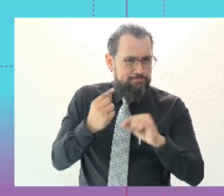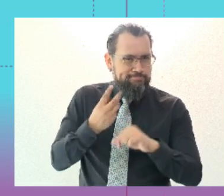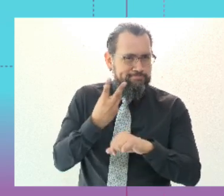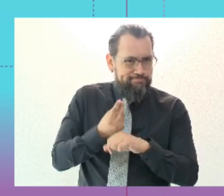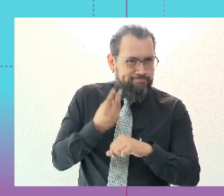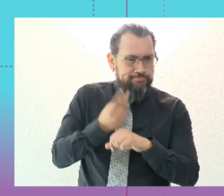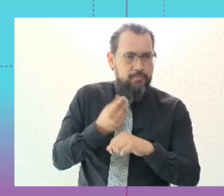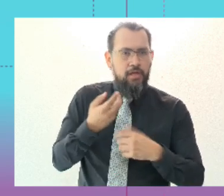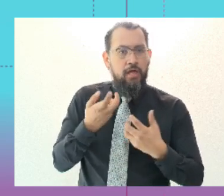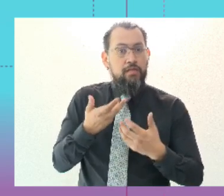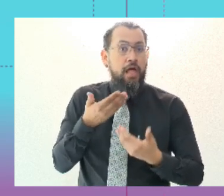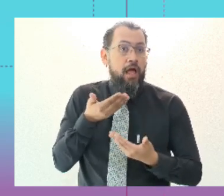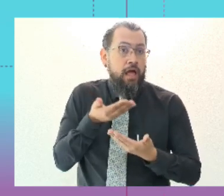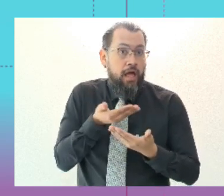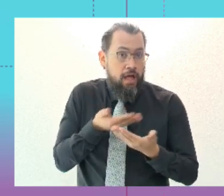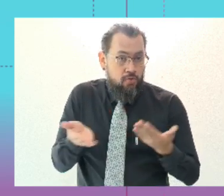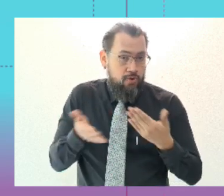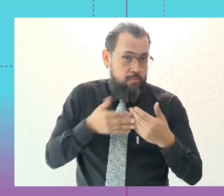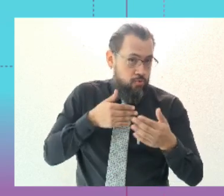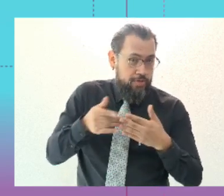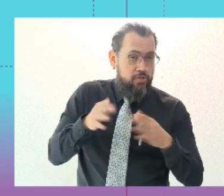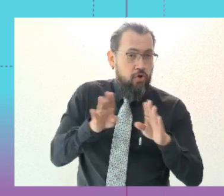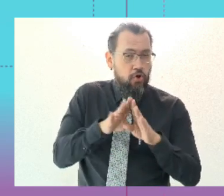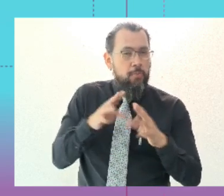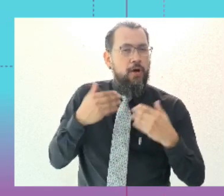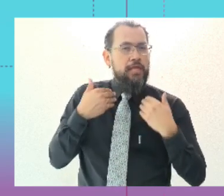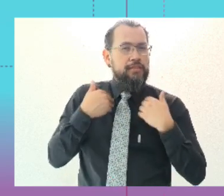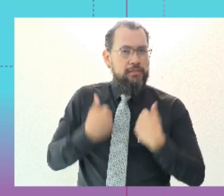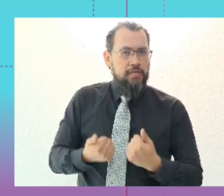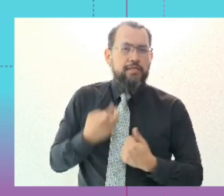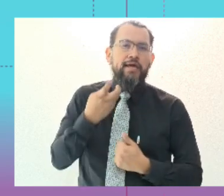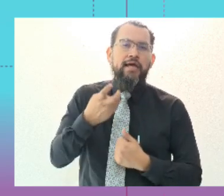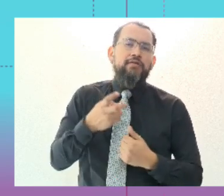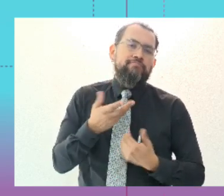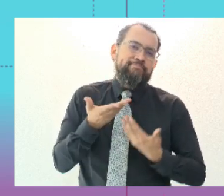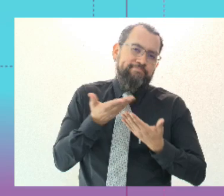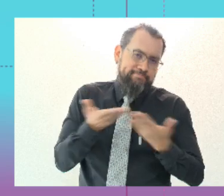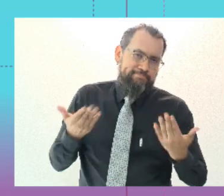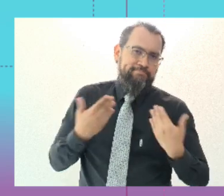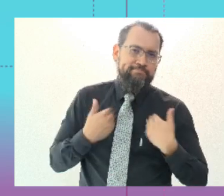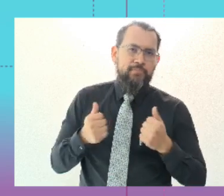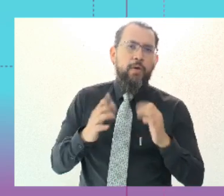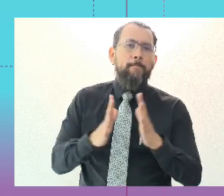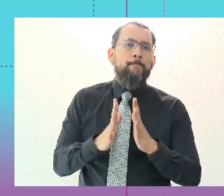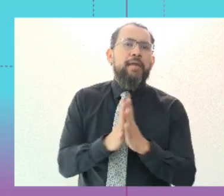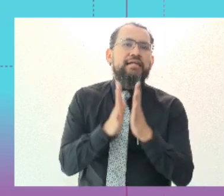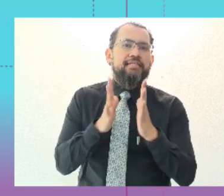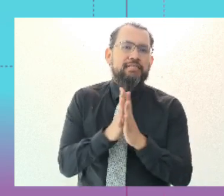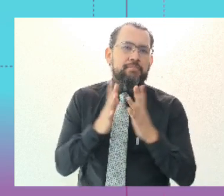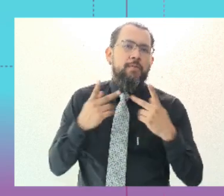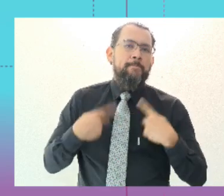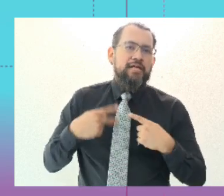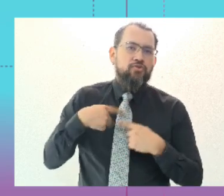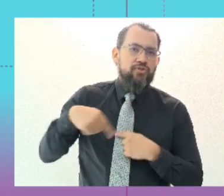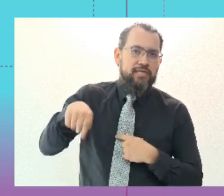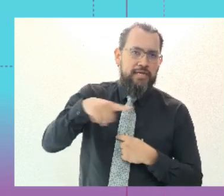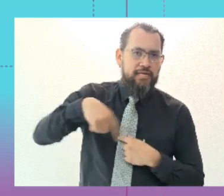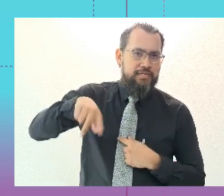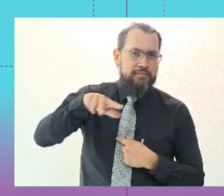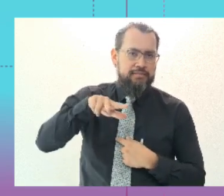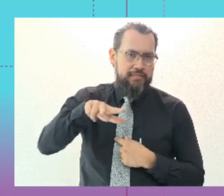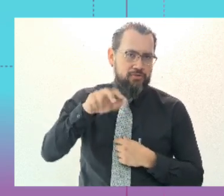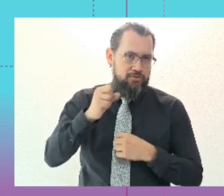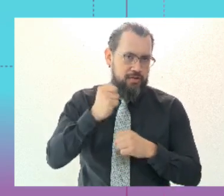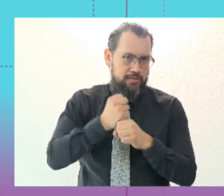llegar a la comprensión moderna, vale la pena entenderla como participación ciudadana. ¿Sí? Entonces, esa participación,